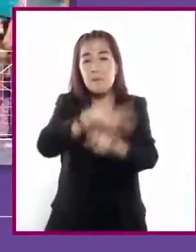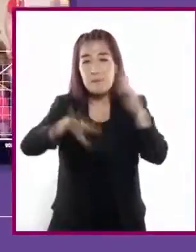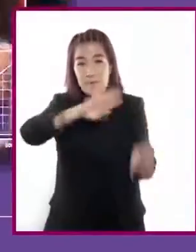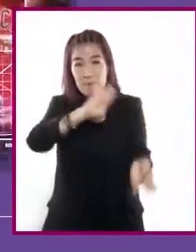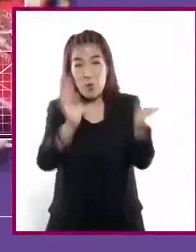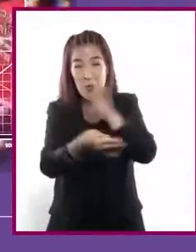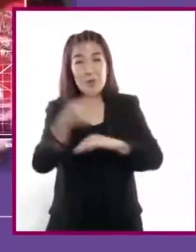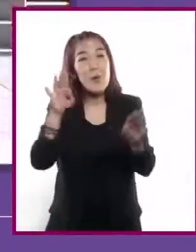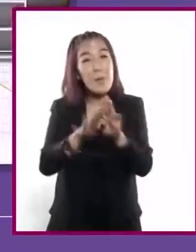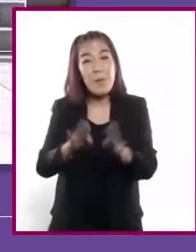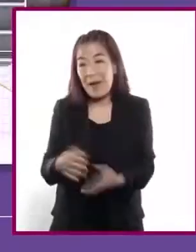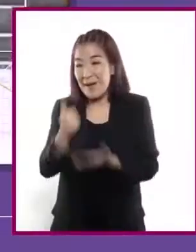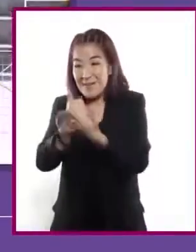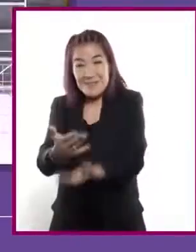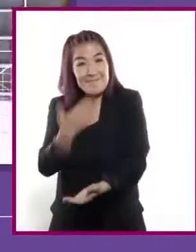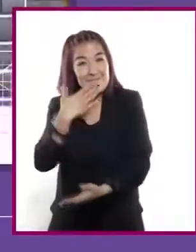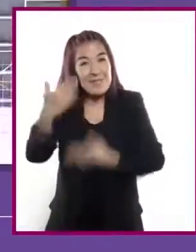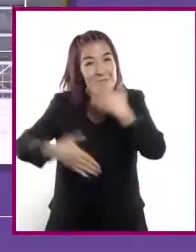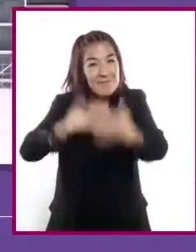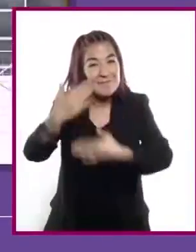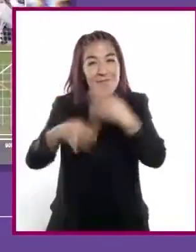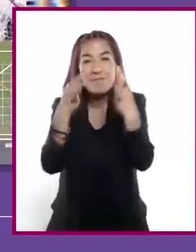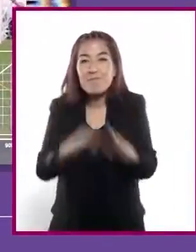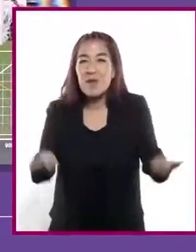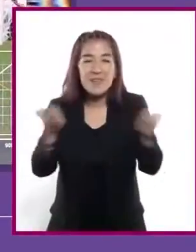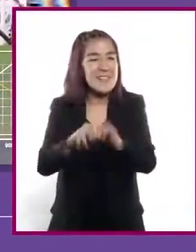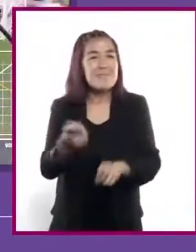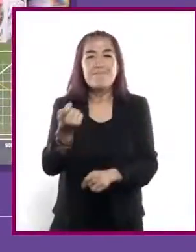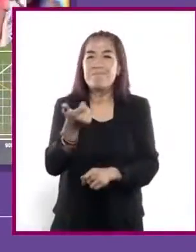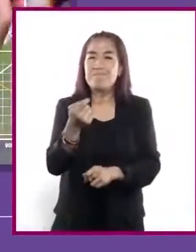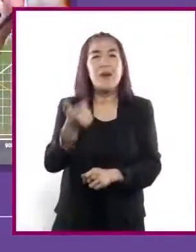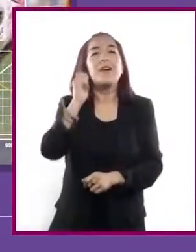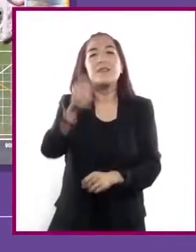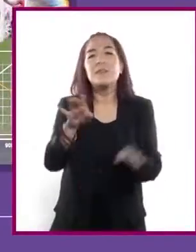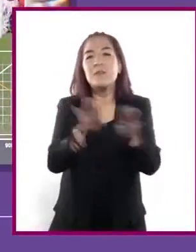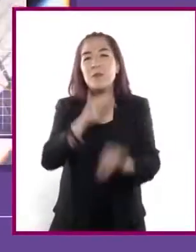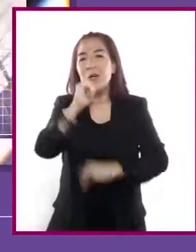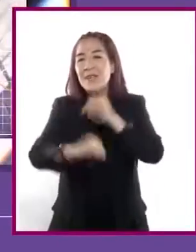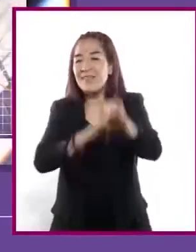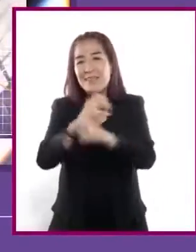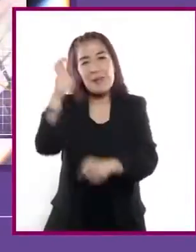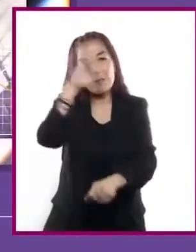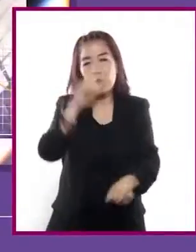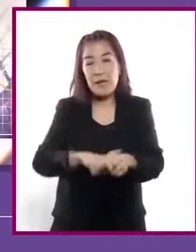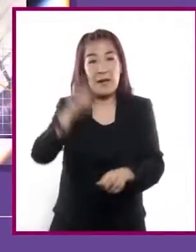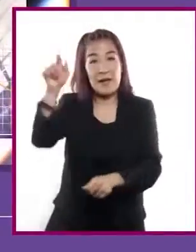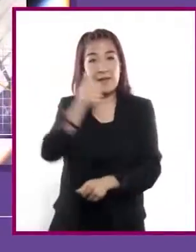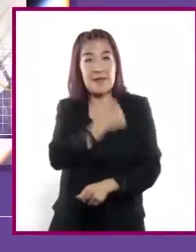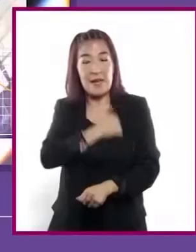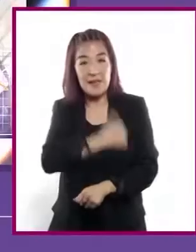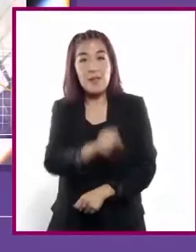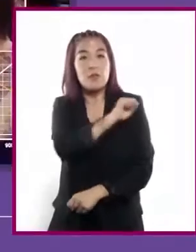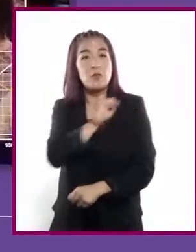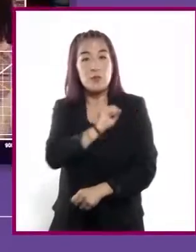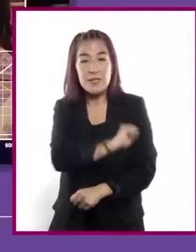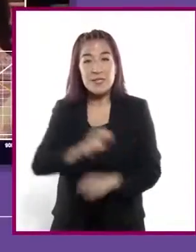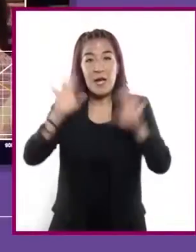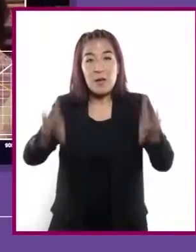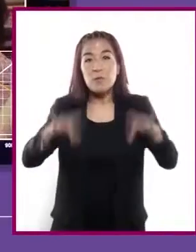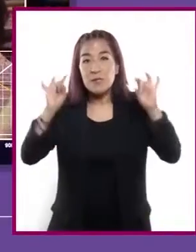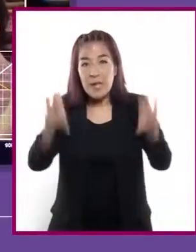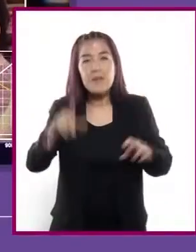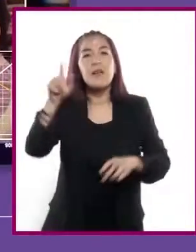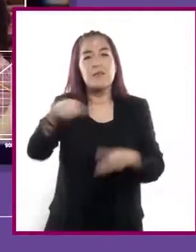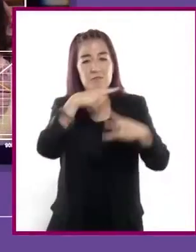pocos los países que han alcanzado avances significativos en el proceso de interculturalidad, como Canadá, Suiza y Australia, en